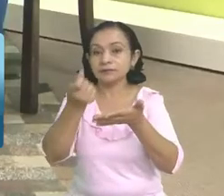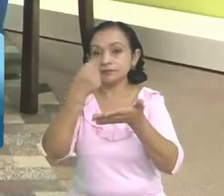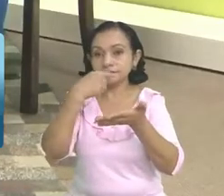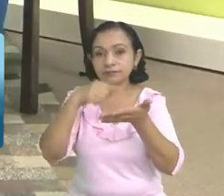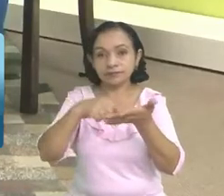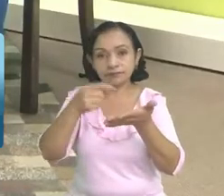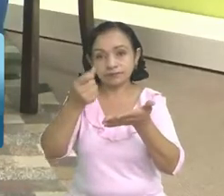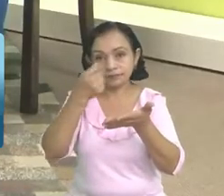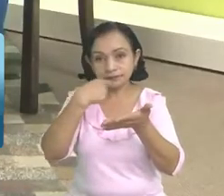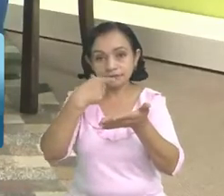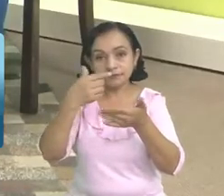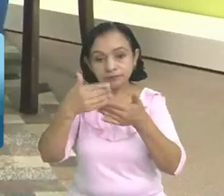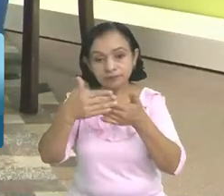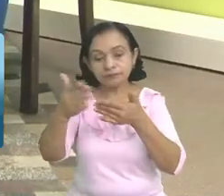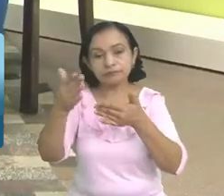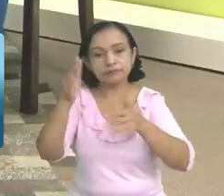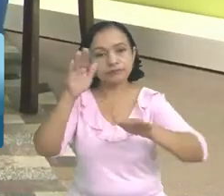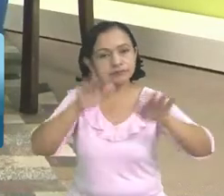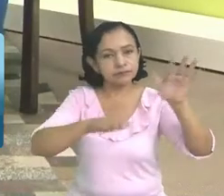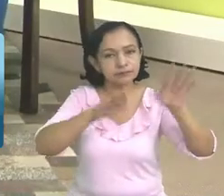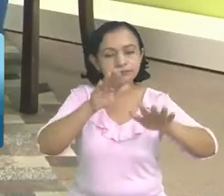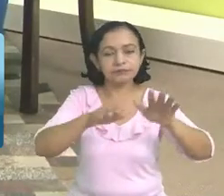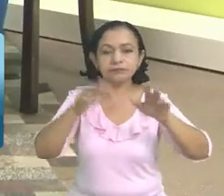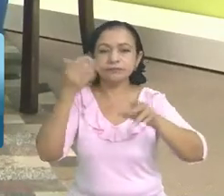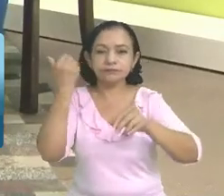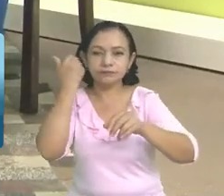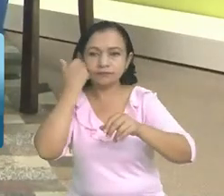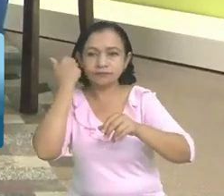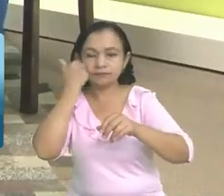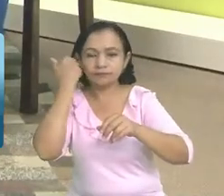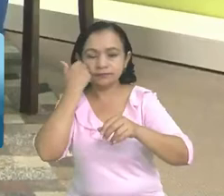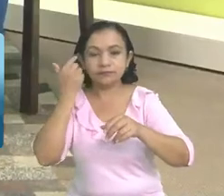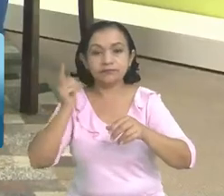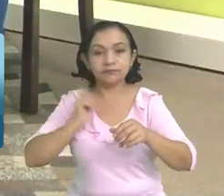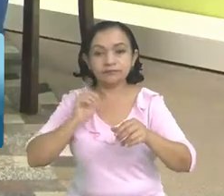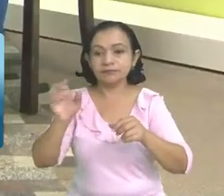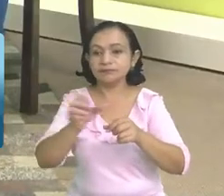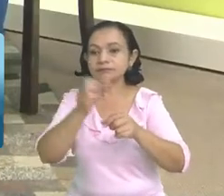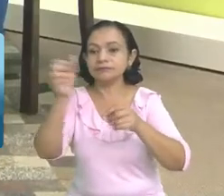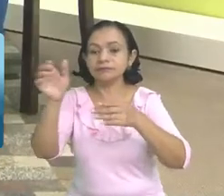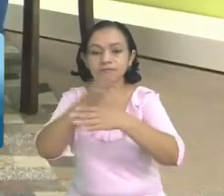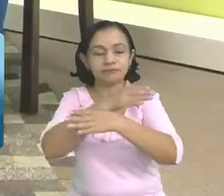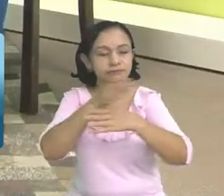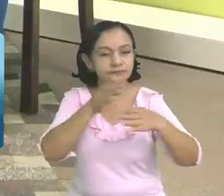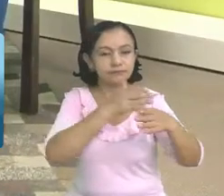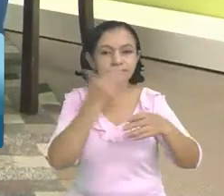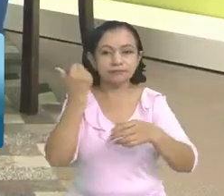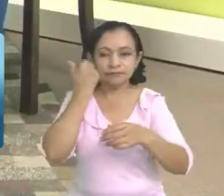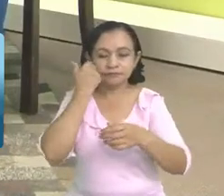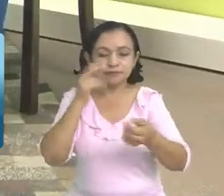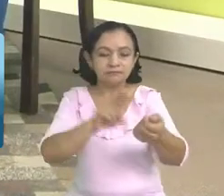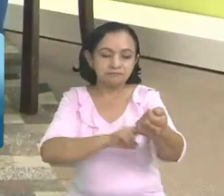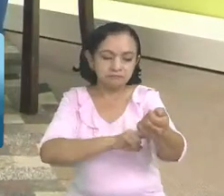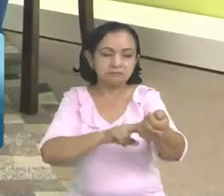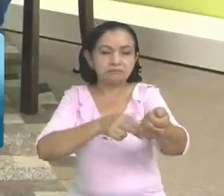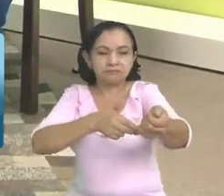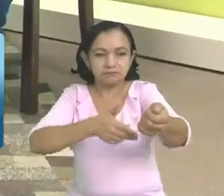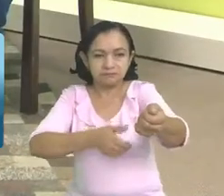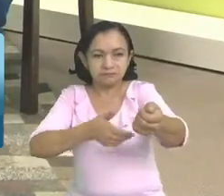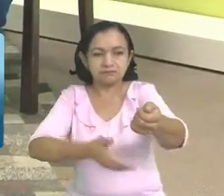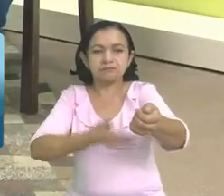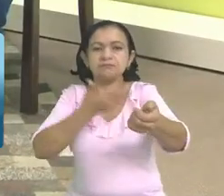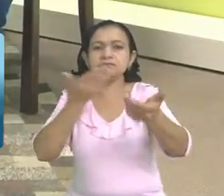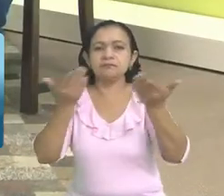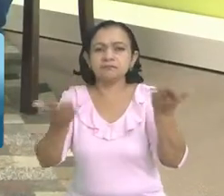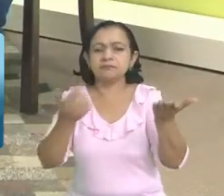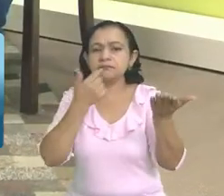a veces tratamiento paliativo, pero son pacientes crónicos porque además acarrean la otra, hipertensión, diabetes, etcétera. Ahora, entonces,